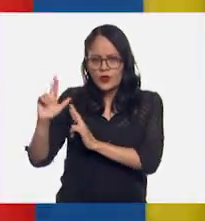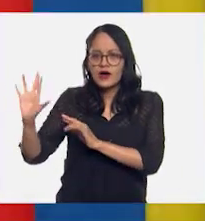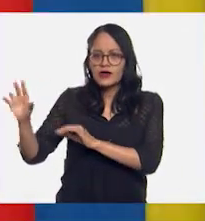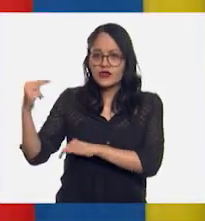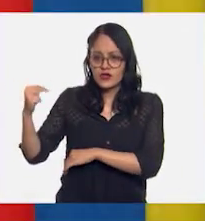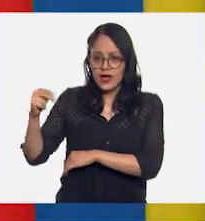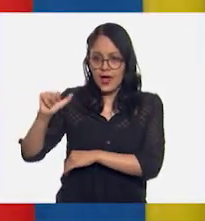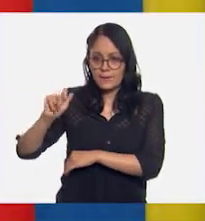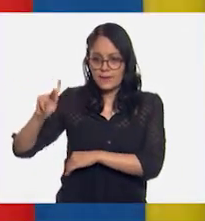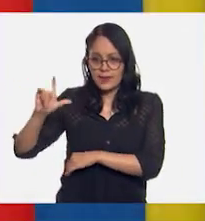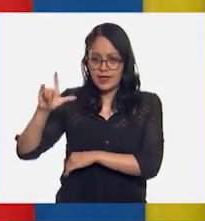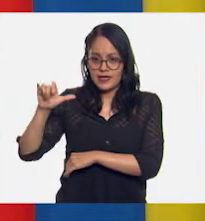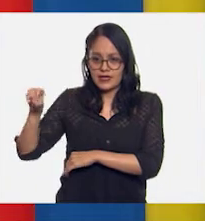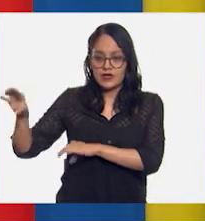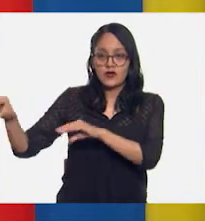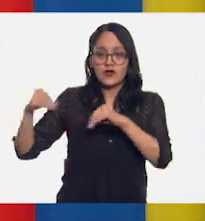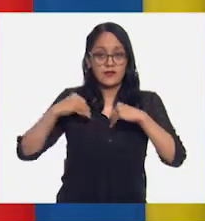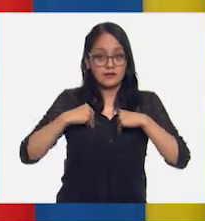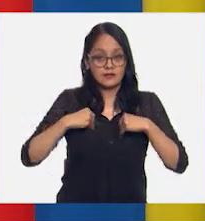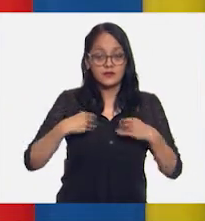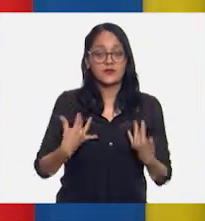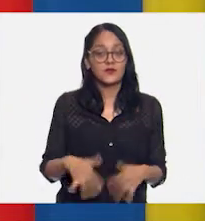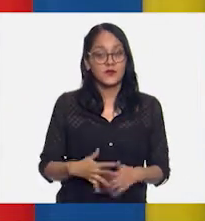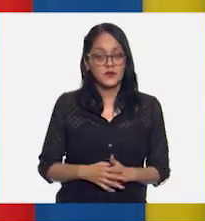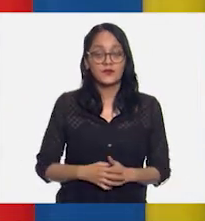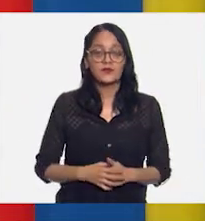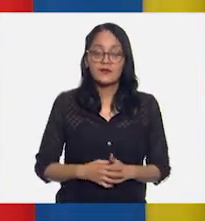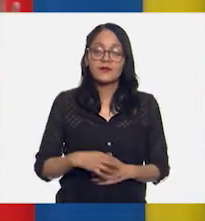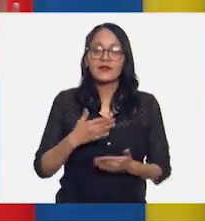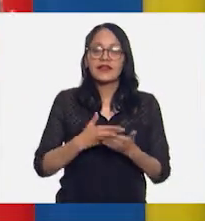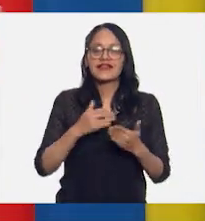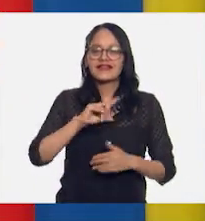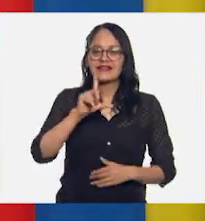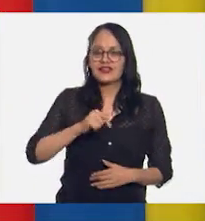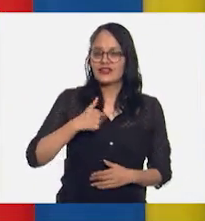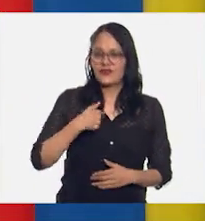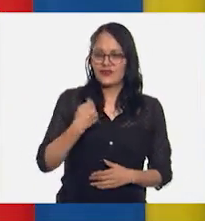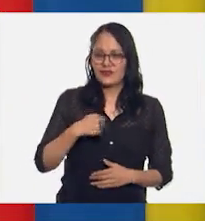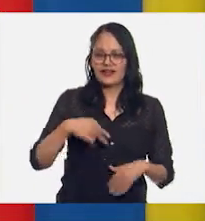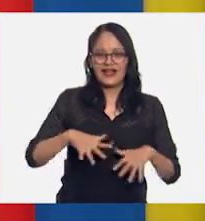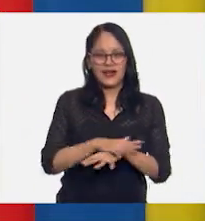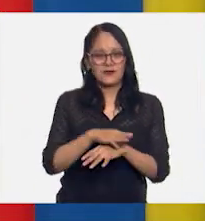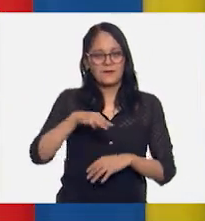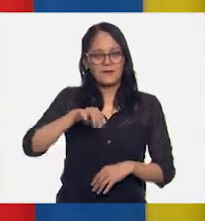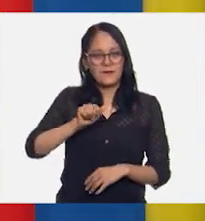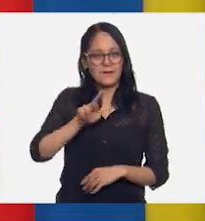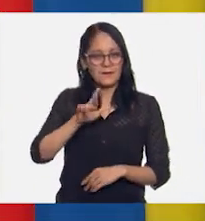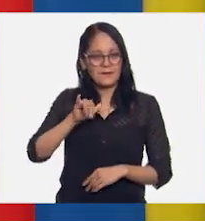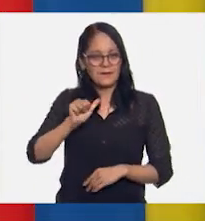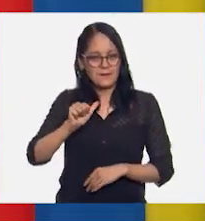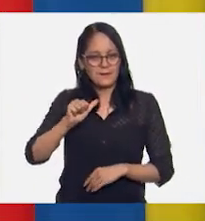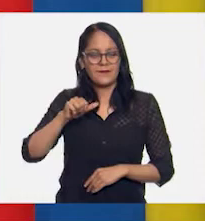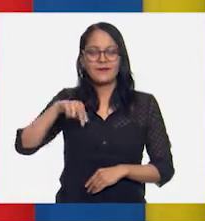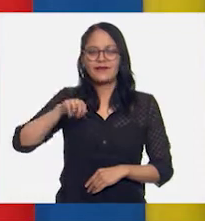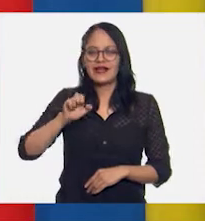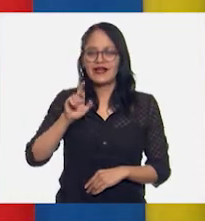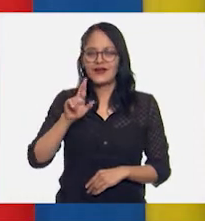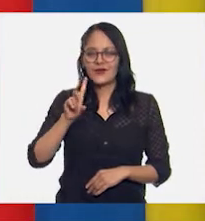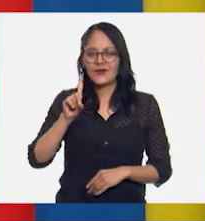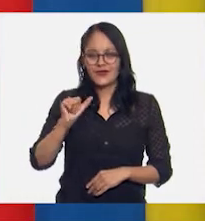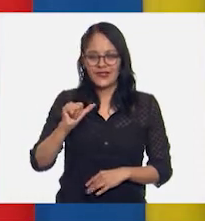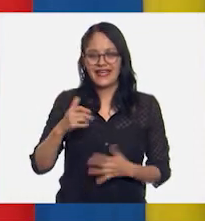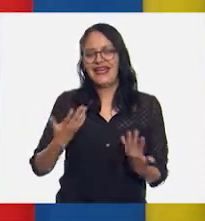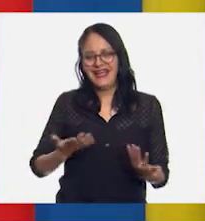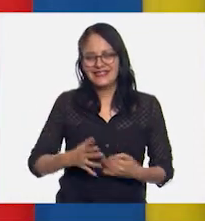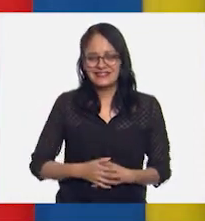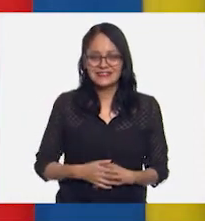exacto. Quizá algún día yo me convierta en María Meléndez Neruda. Pero, perdón, Gaby, ya me estoy desviando del tema. Yo quería